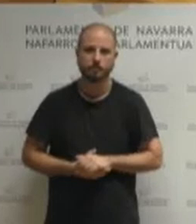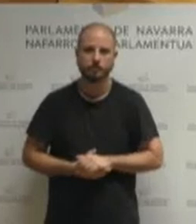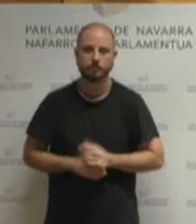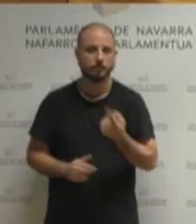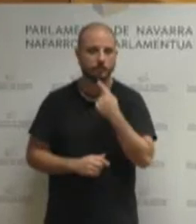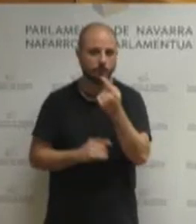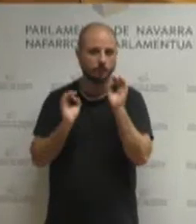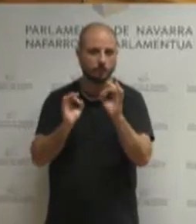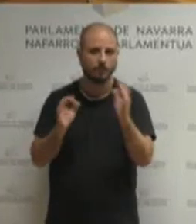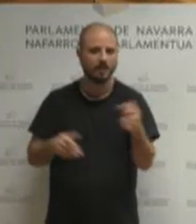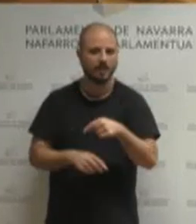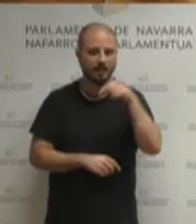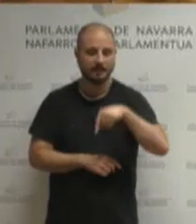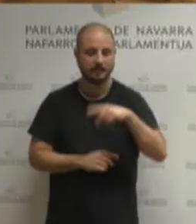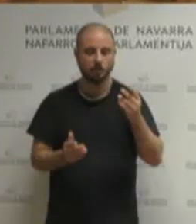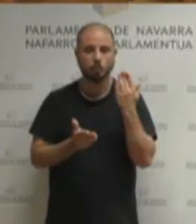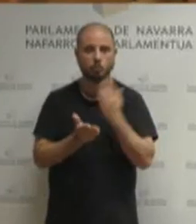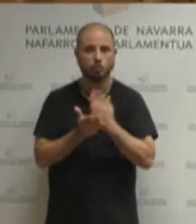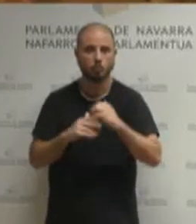ha sido el más caro de la historia